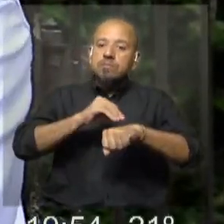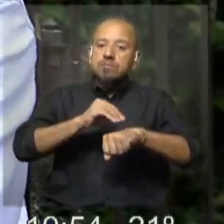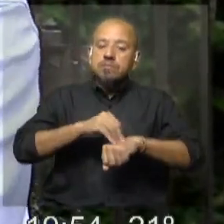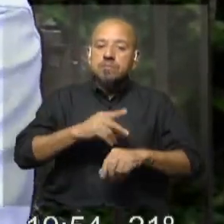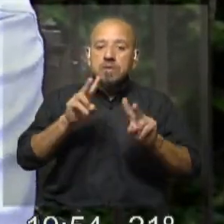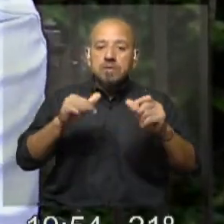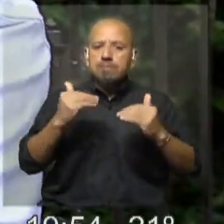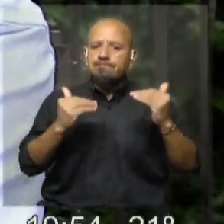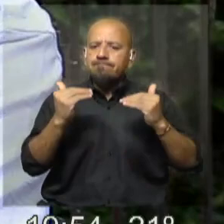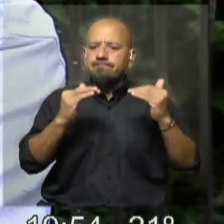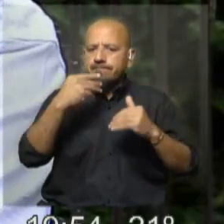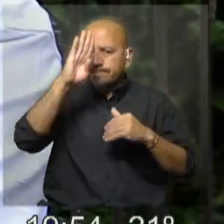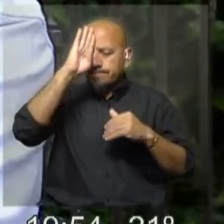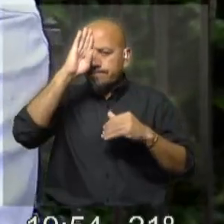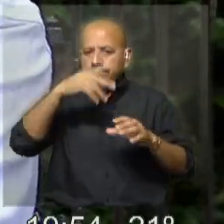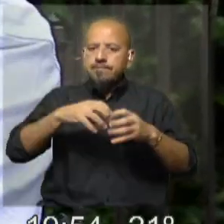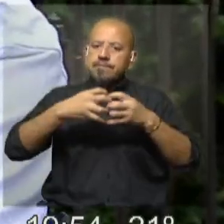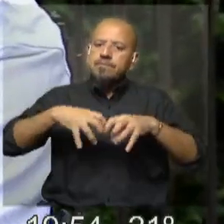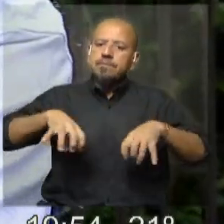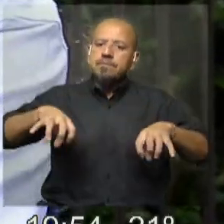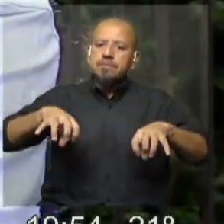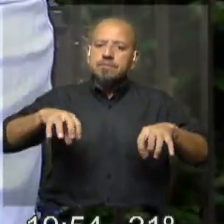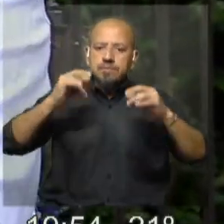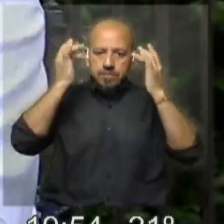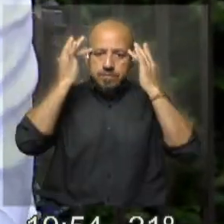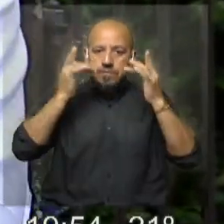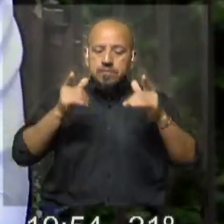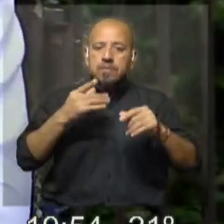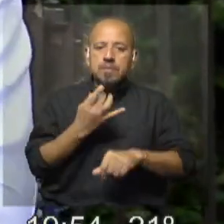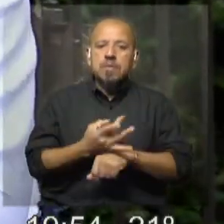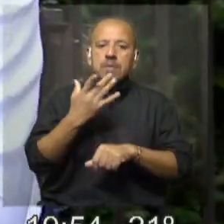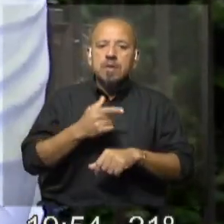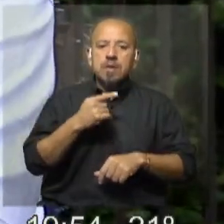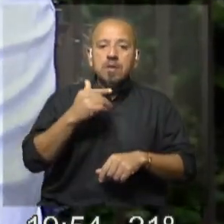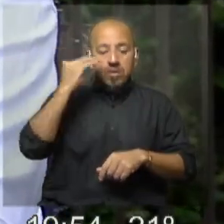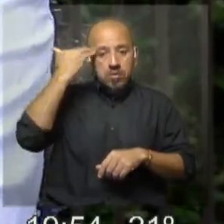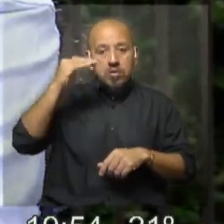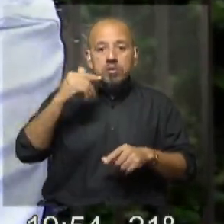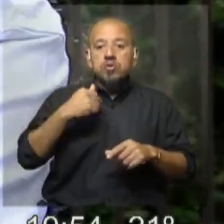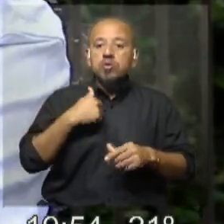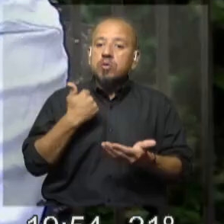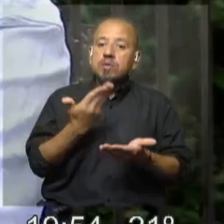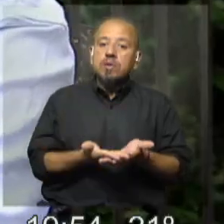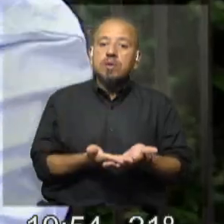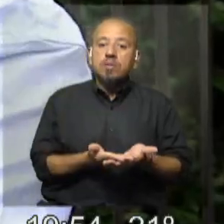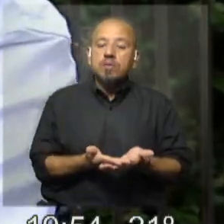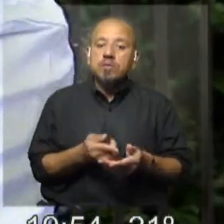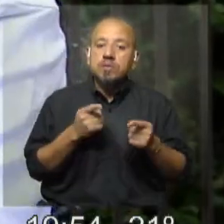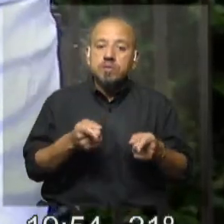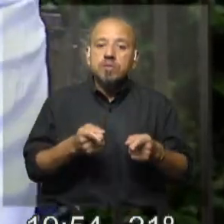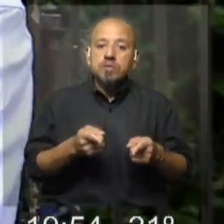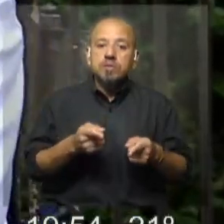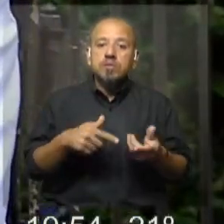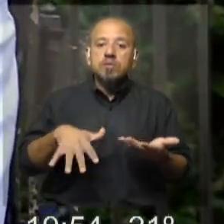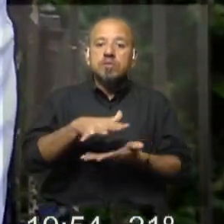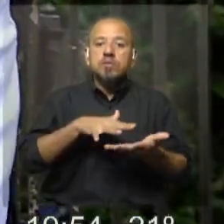de aprendizaje, la segregación territorial, la segregación educativa, la profesionalización docente. Planteamos algo que está reflejado en el contexto de